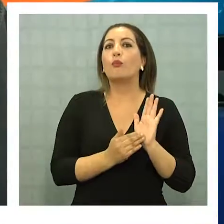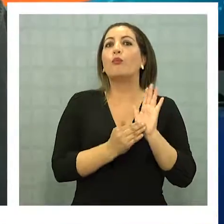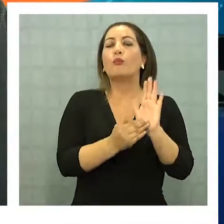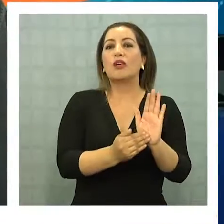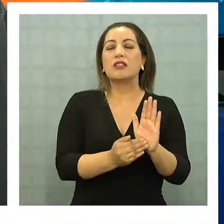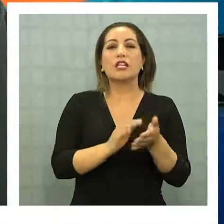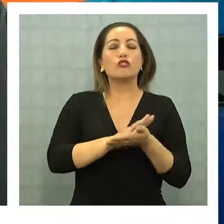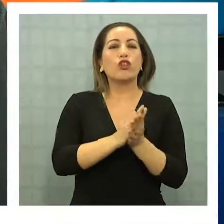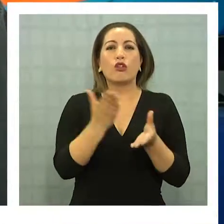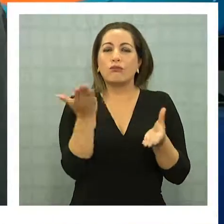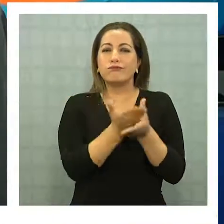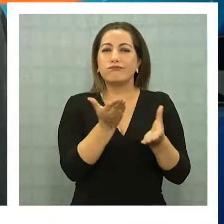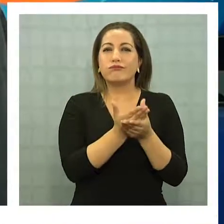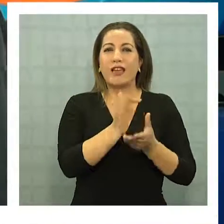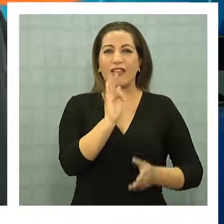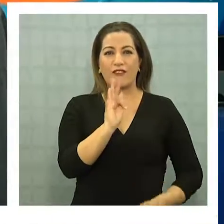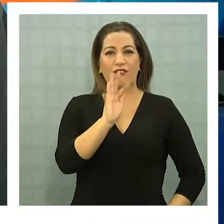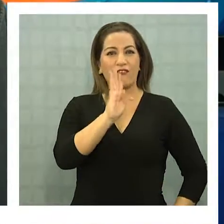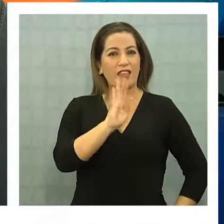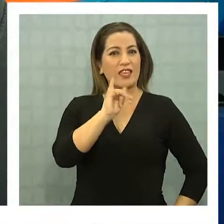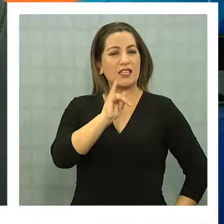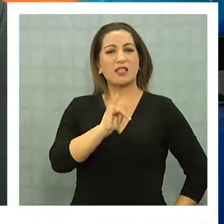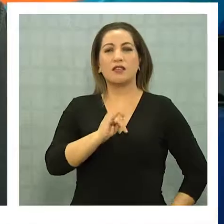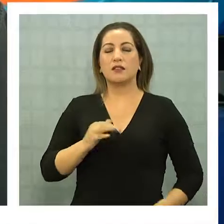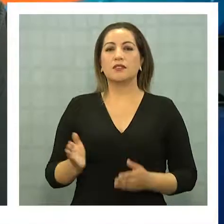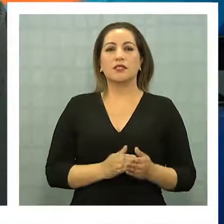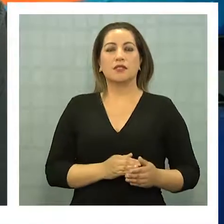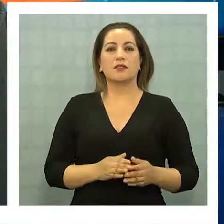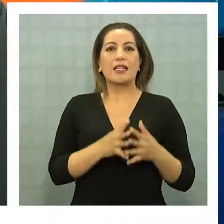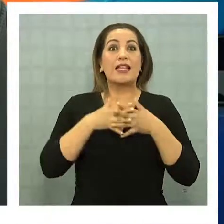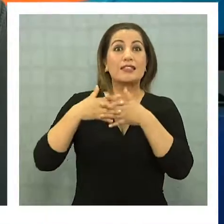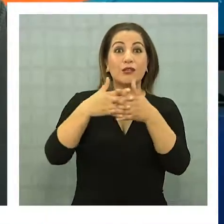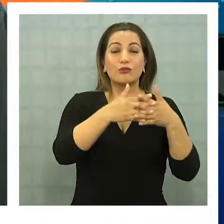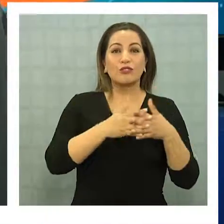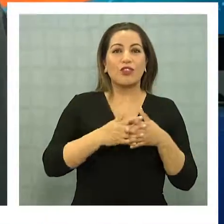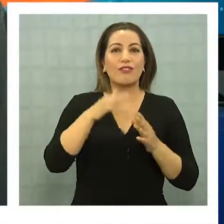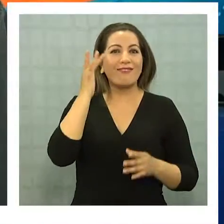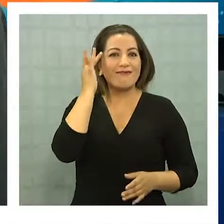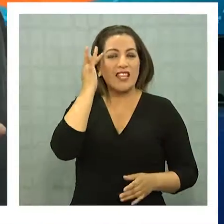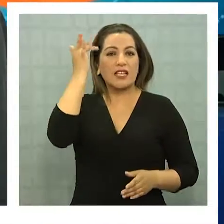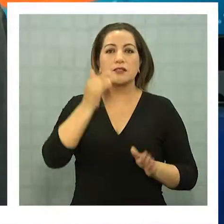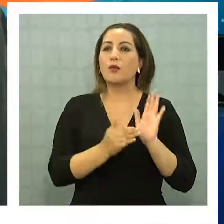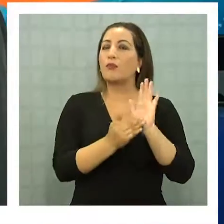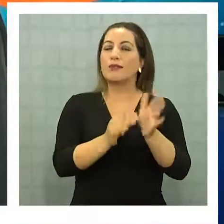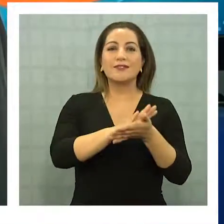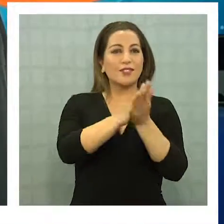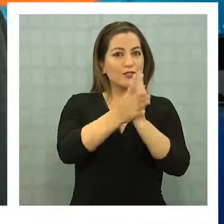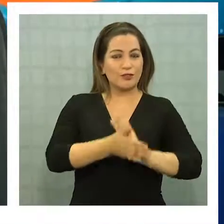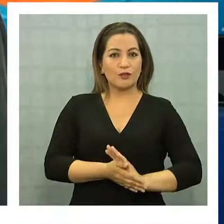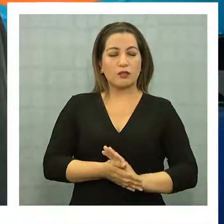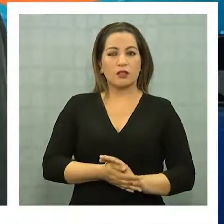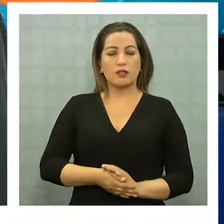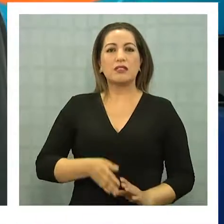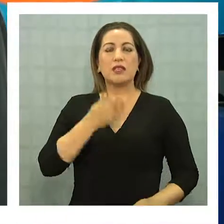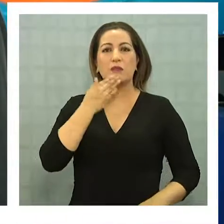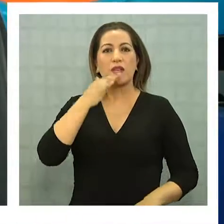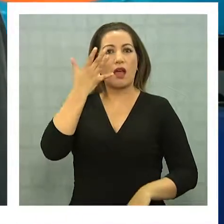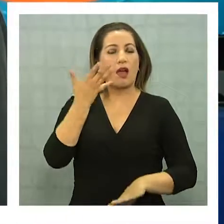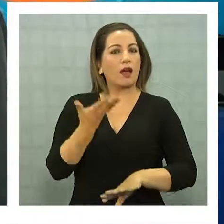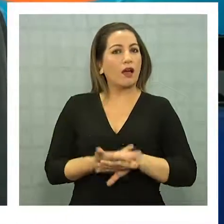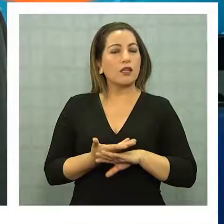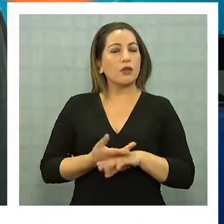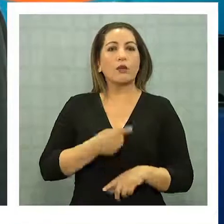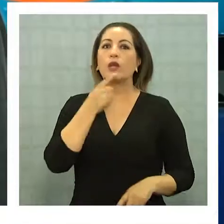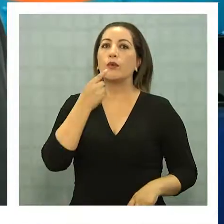secretos desclasificados del FBI, de la CIA, de los organismos de inteligencia norteamericanos. Pero esa exposición, que es una gran exposición, termina con una pregunta que es: ¿y